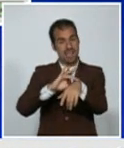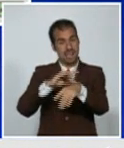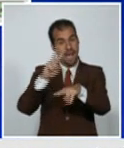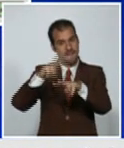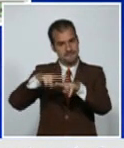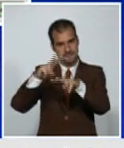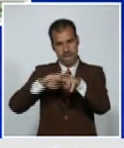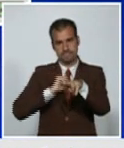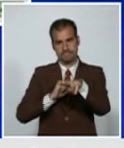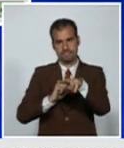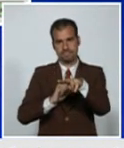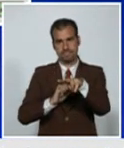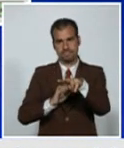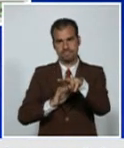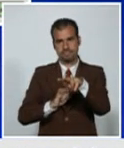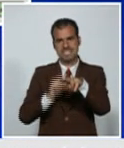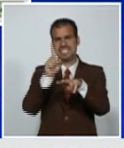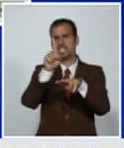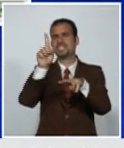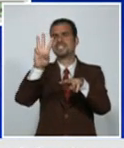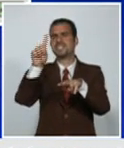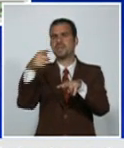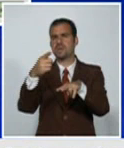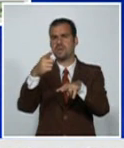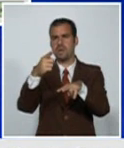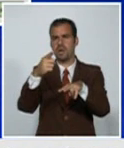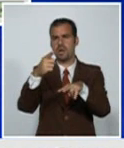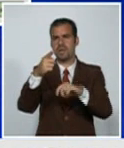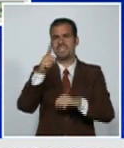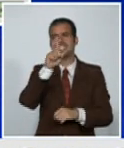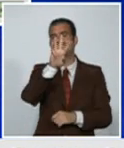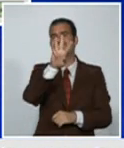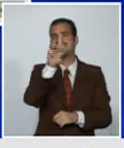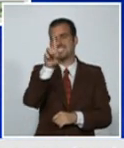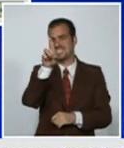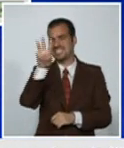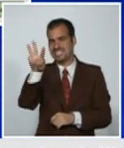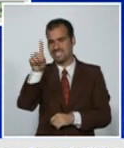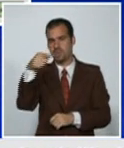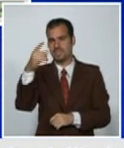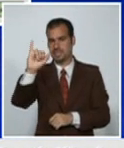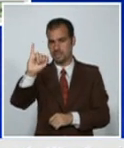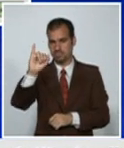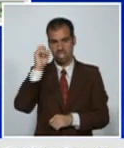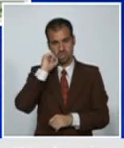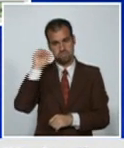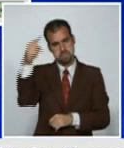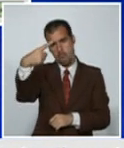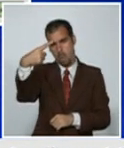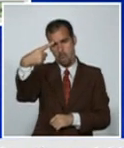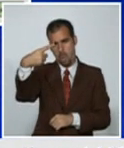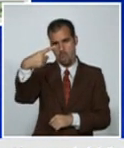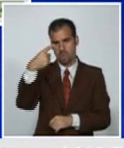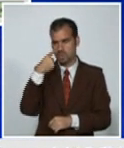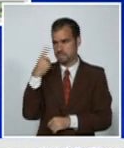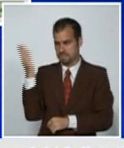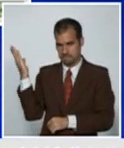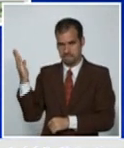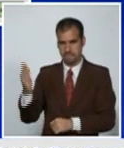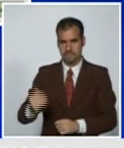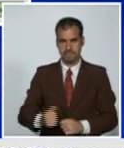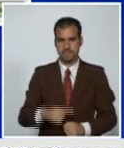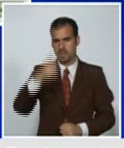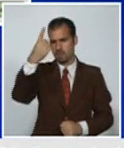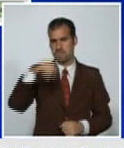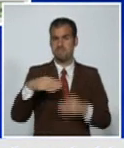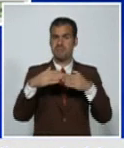313,6 por 100.000 habitantes, pues encabeza esta relación. Granma, con el